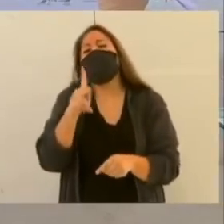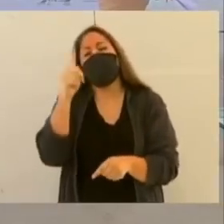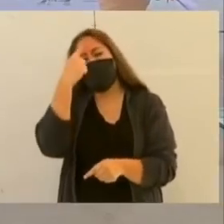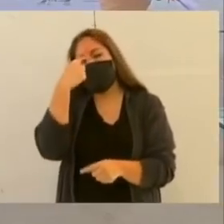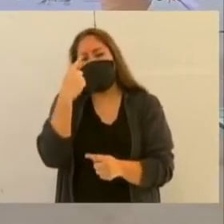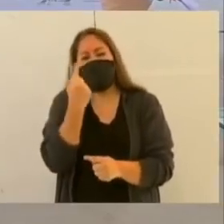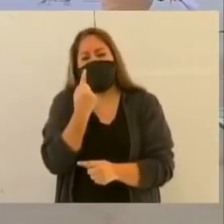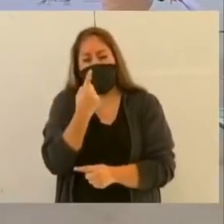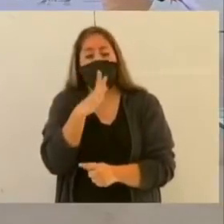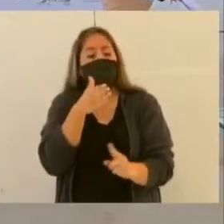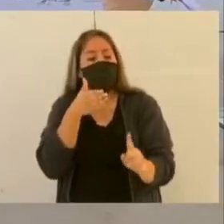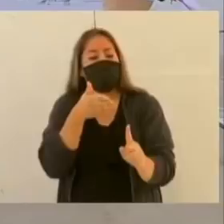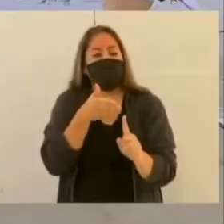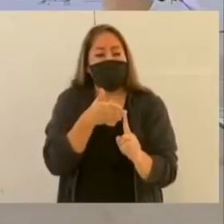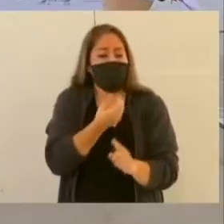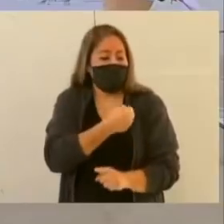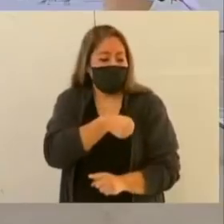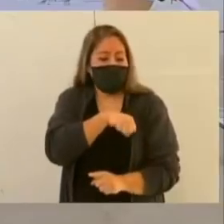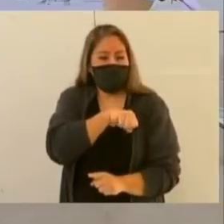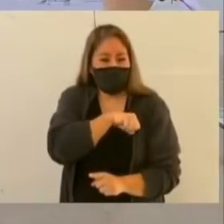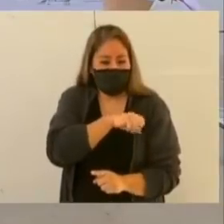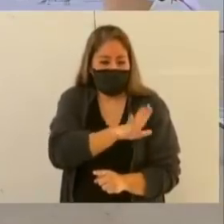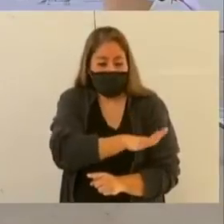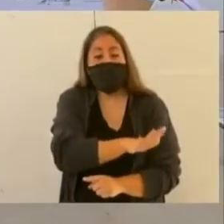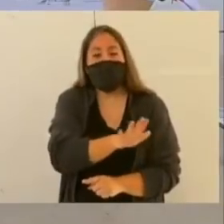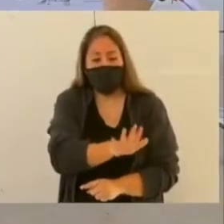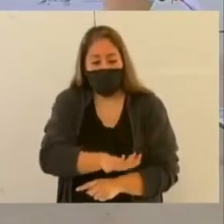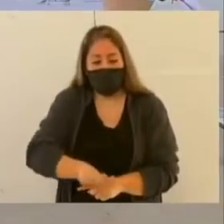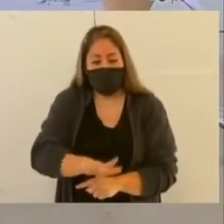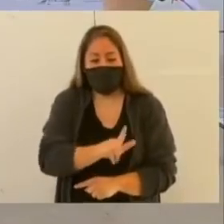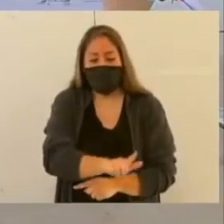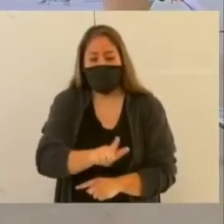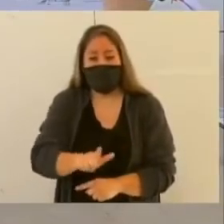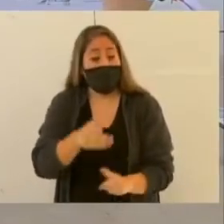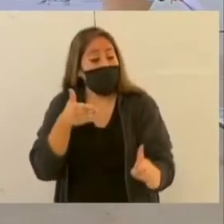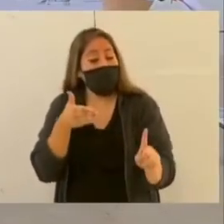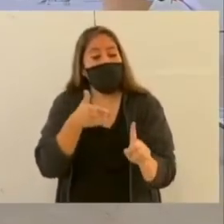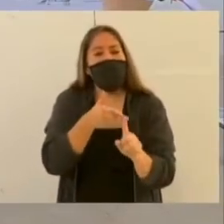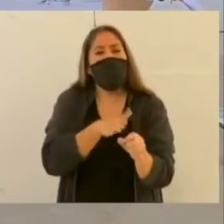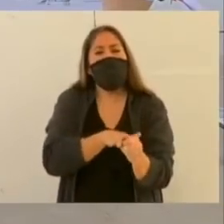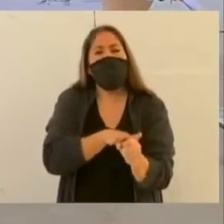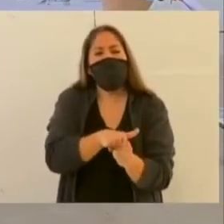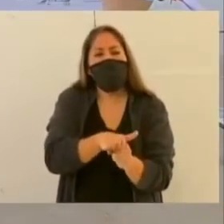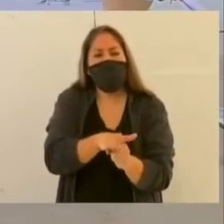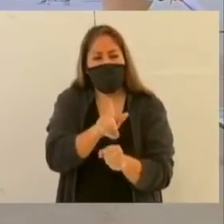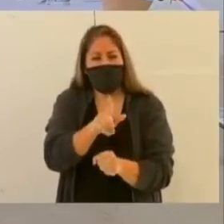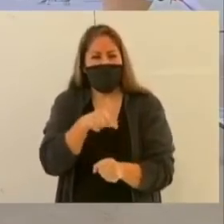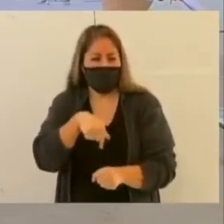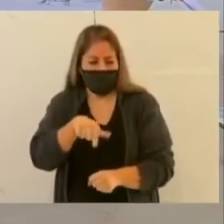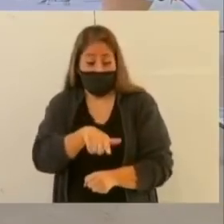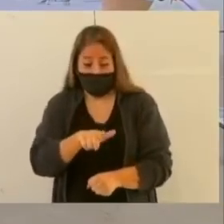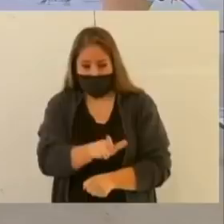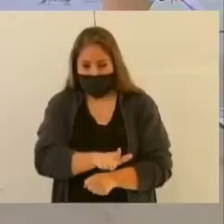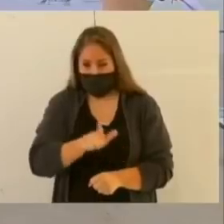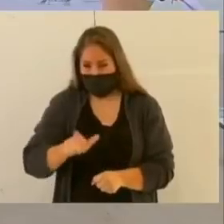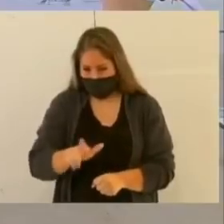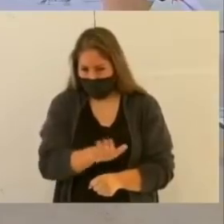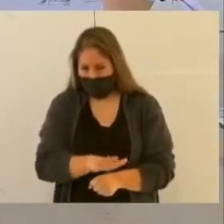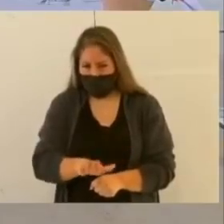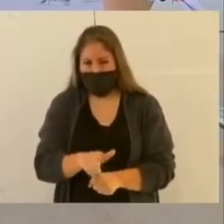comarca y, como principal objetivo del proyecto Agua Saludable para la Laguna,